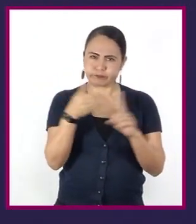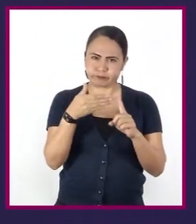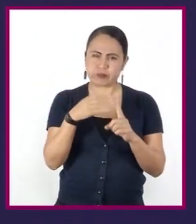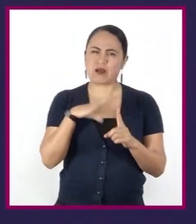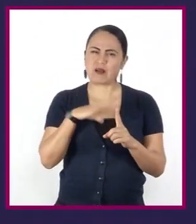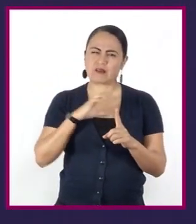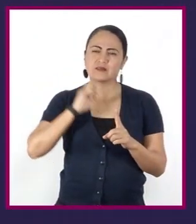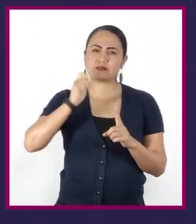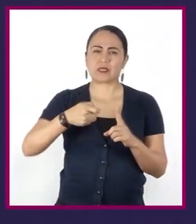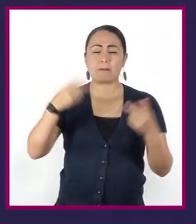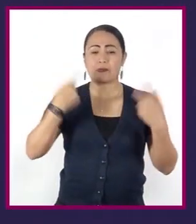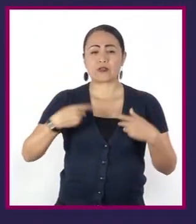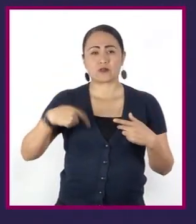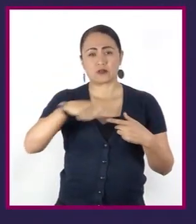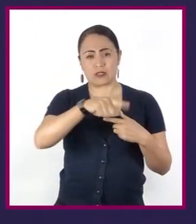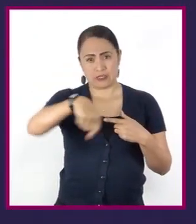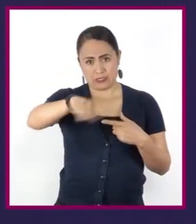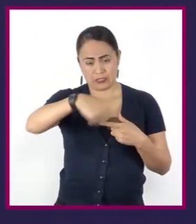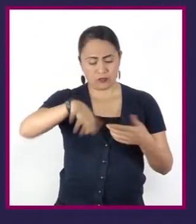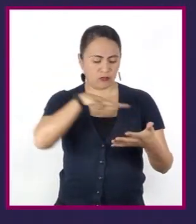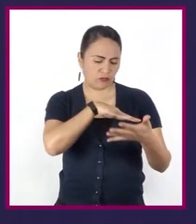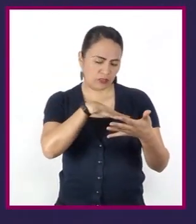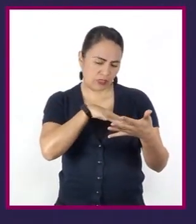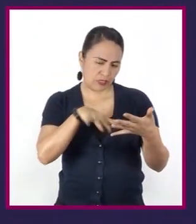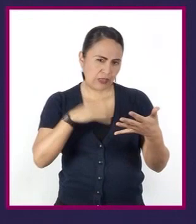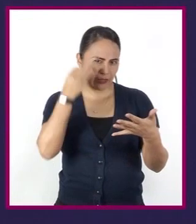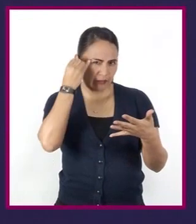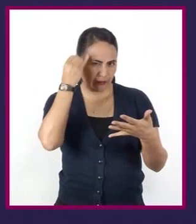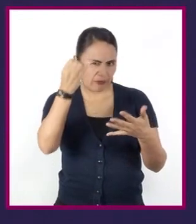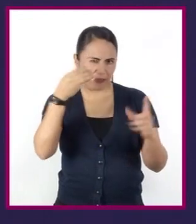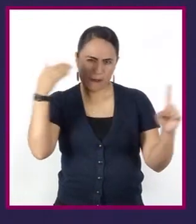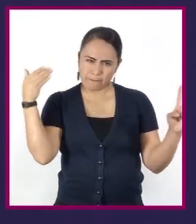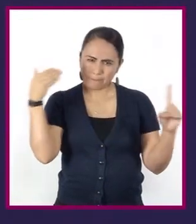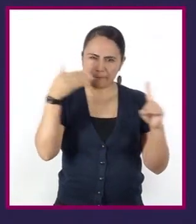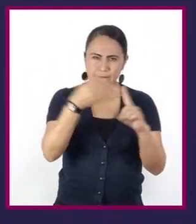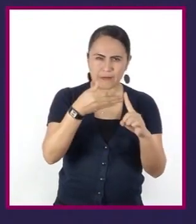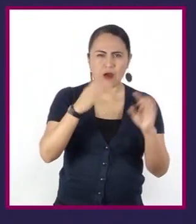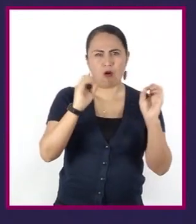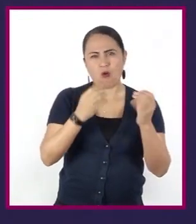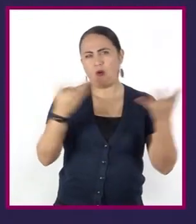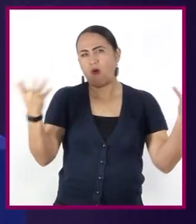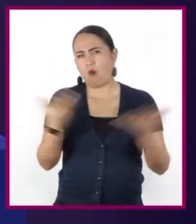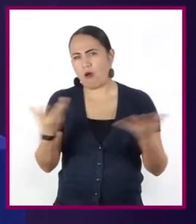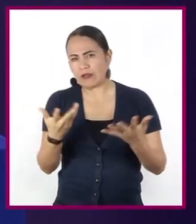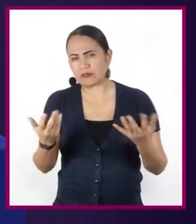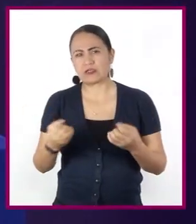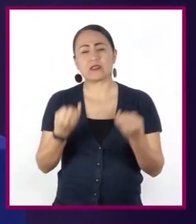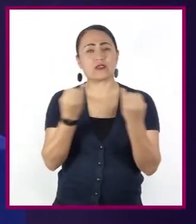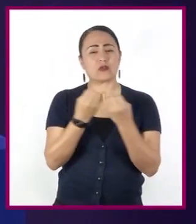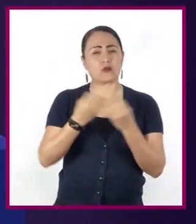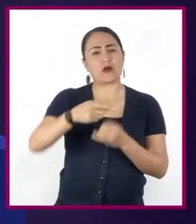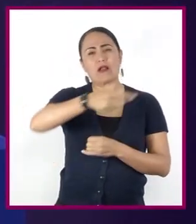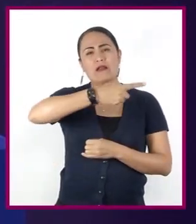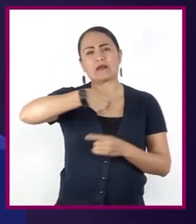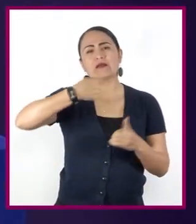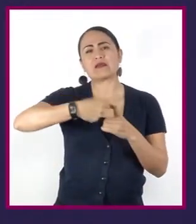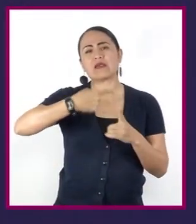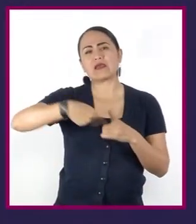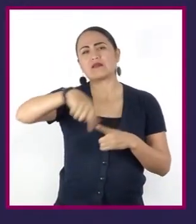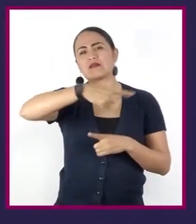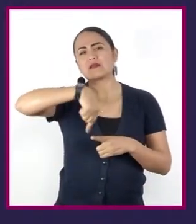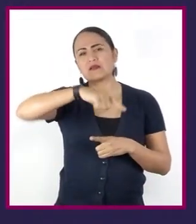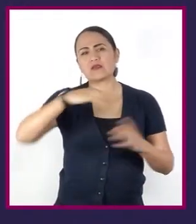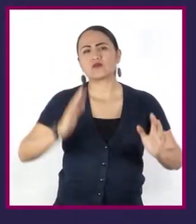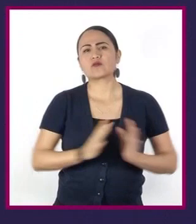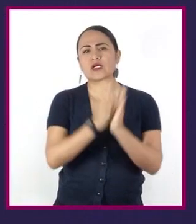demostrar al lector una idea explícita de los hechos y de quienes participan en ellos. Su finalidad no